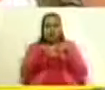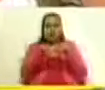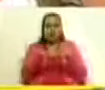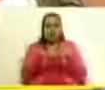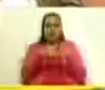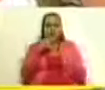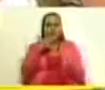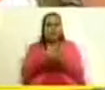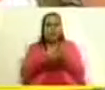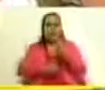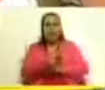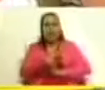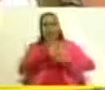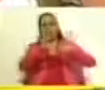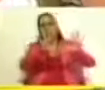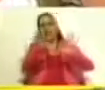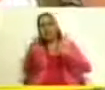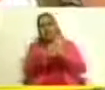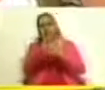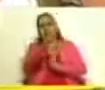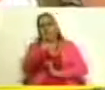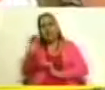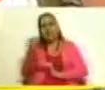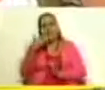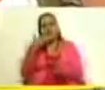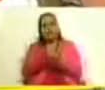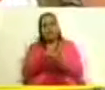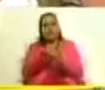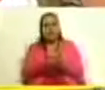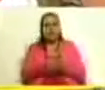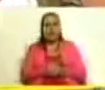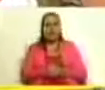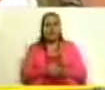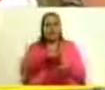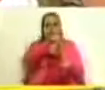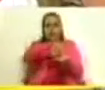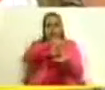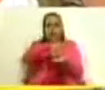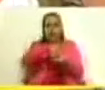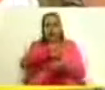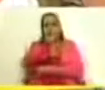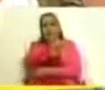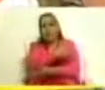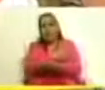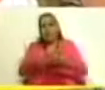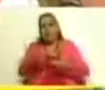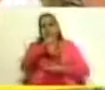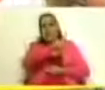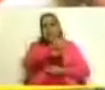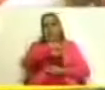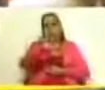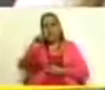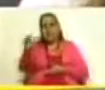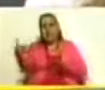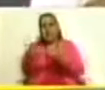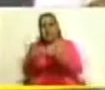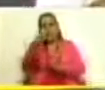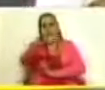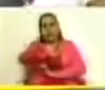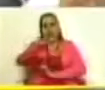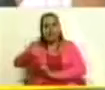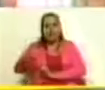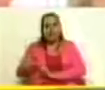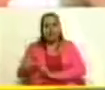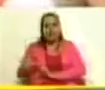recibido más de 10.500 propuestas y han participado más de 1.130.000 personas.